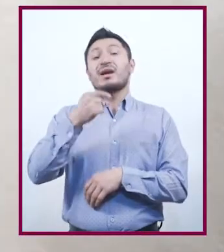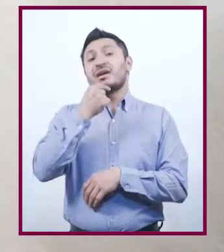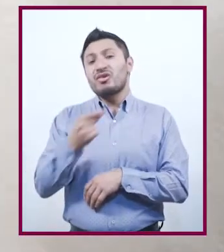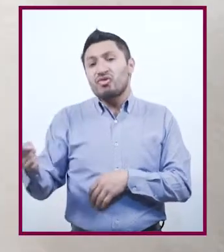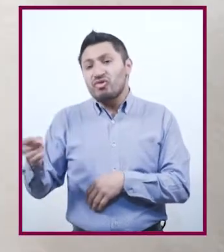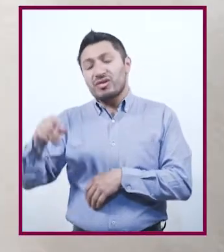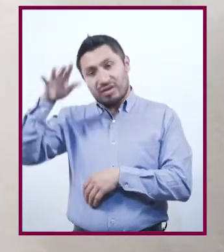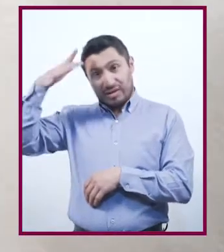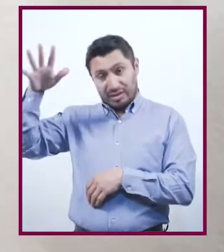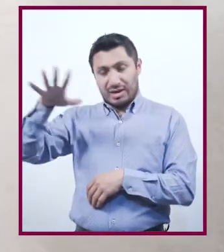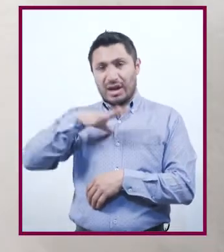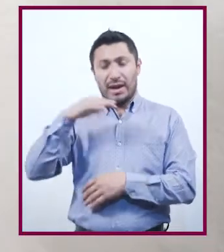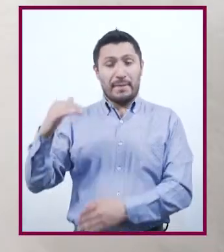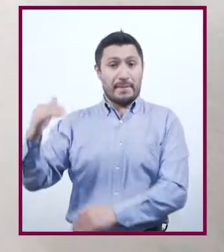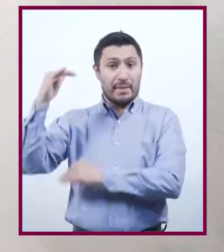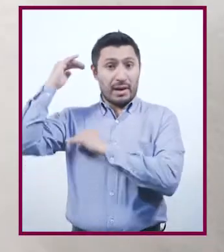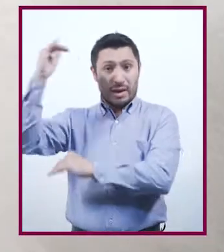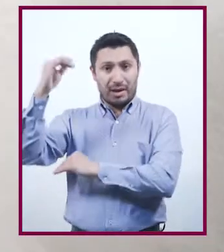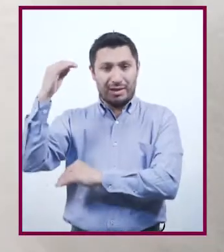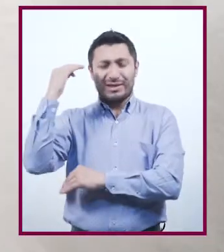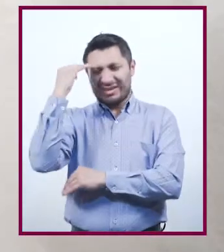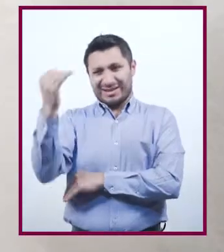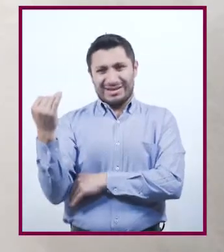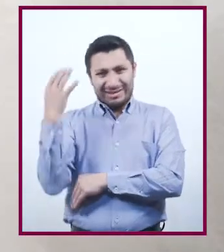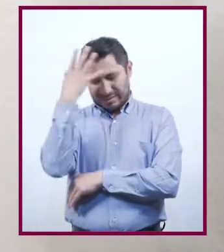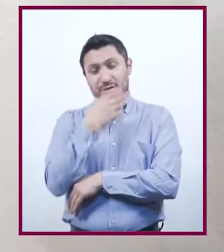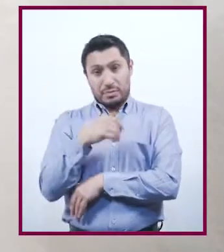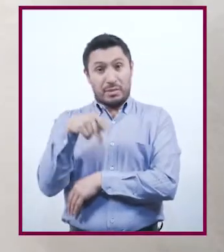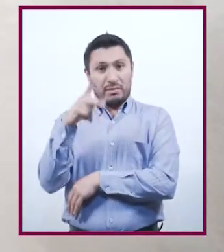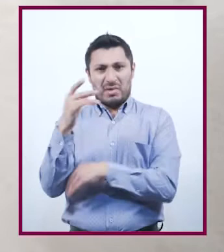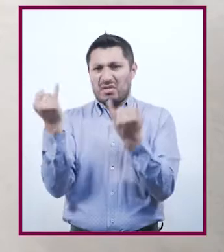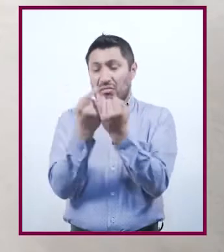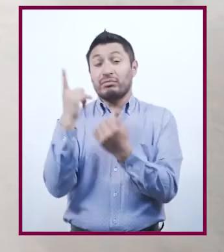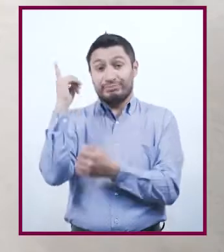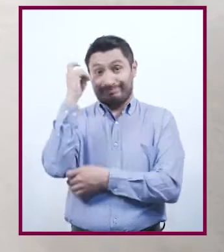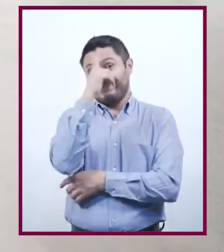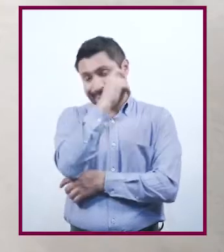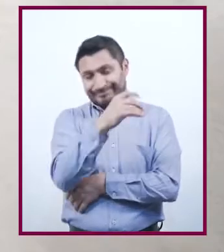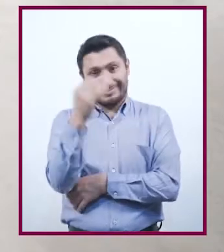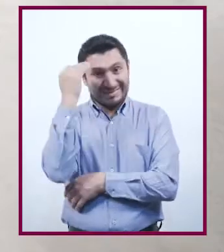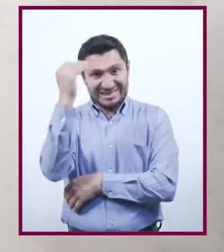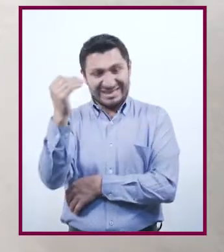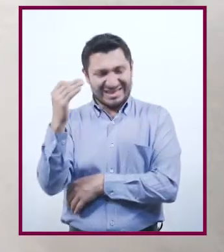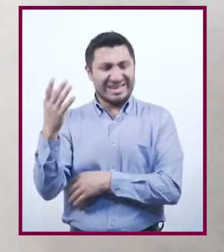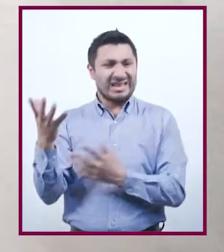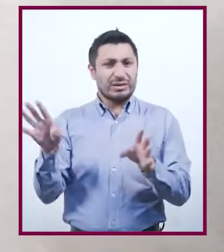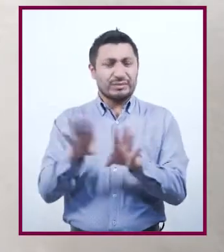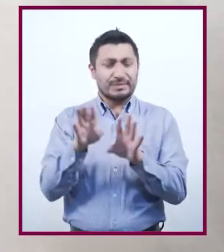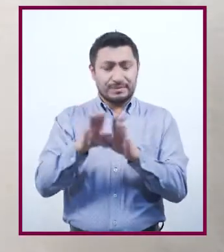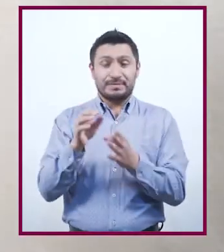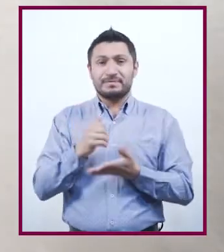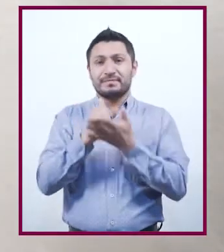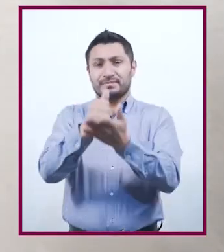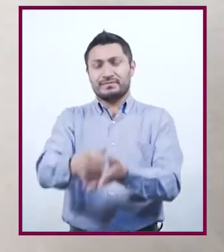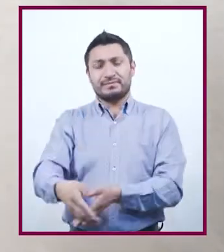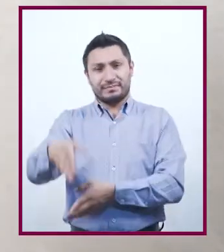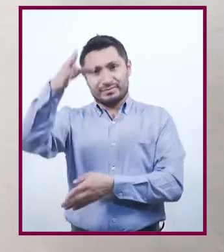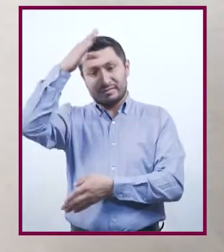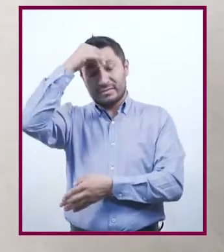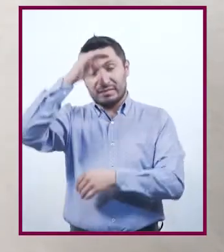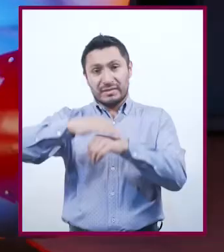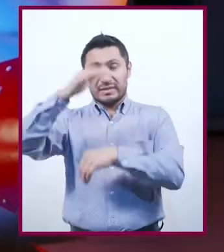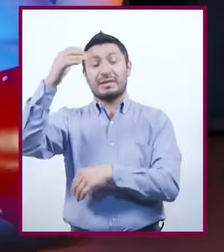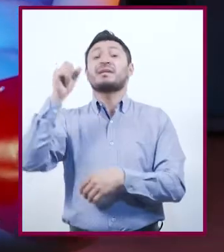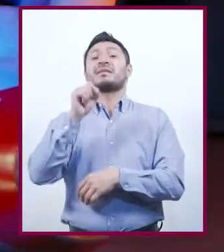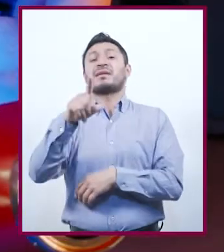la niñez y la adultez, transcurre una etapa súper bonita y complicada a la vez. Un periodo del tiempo que nos ayuda a madurar